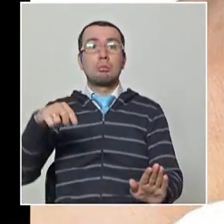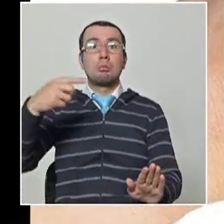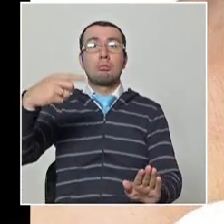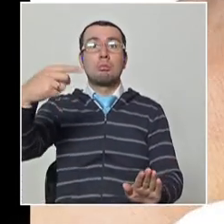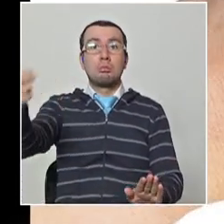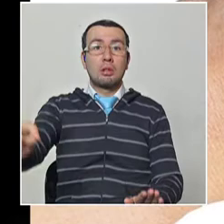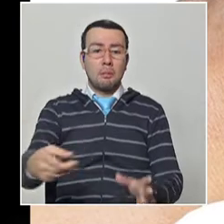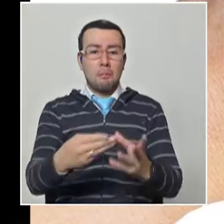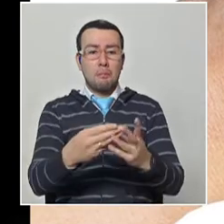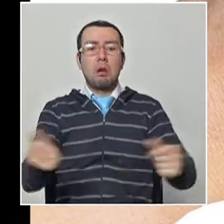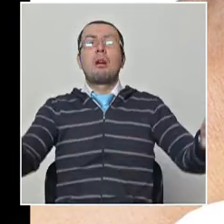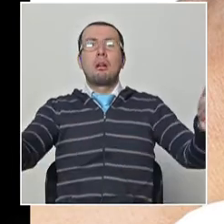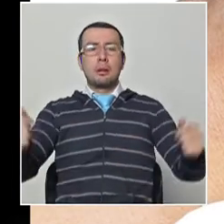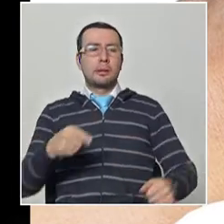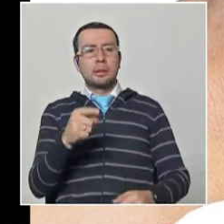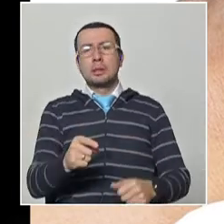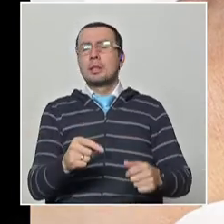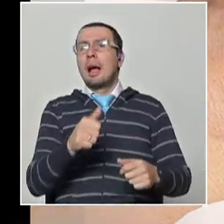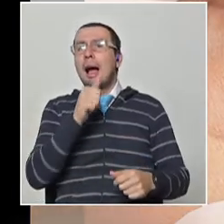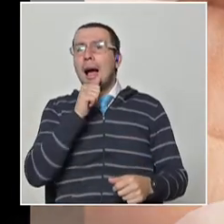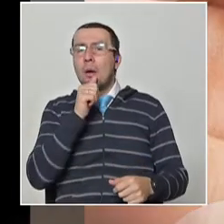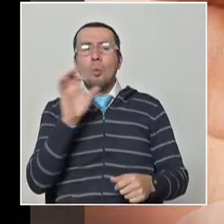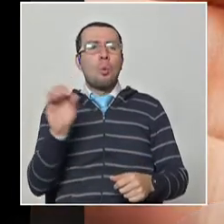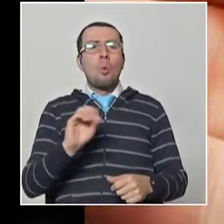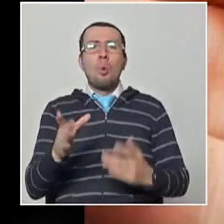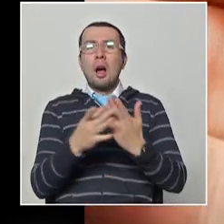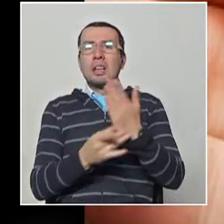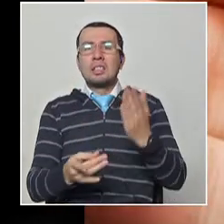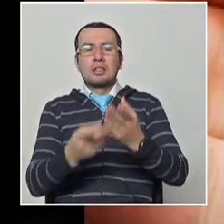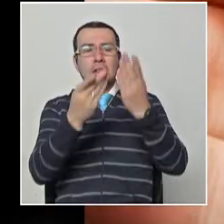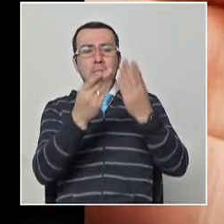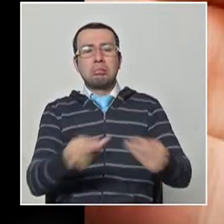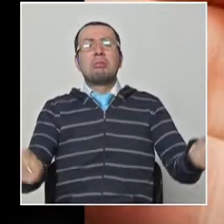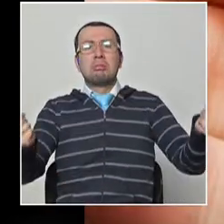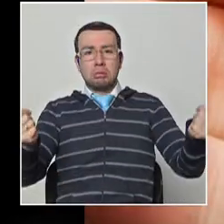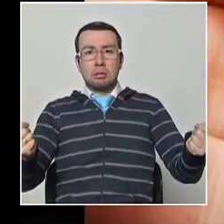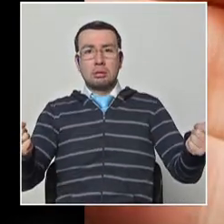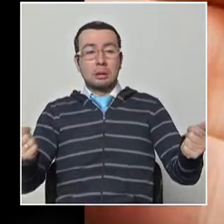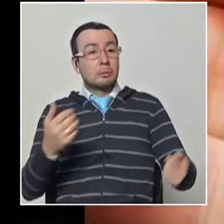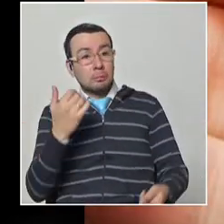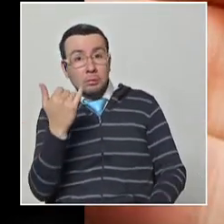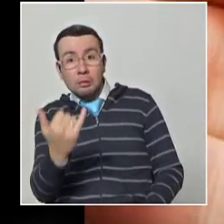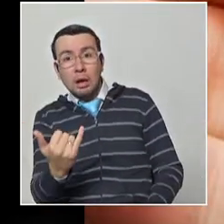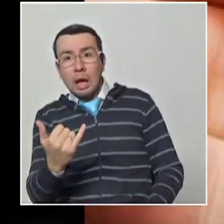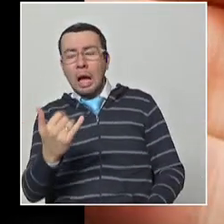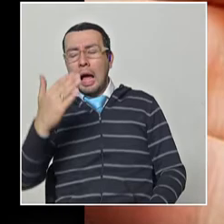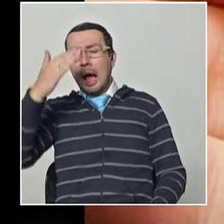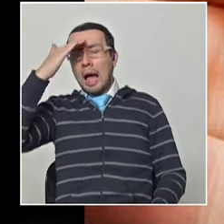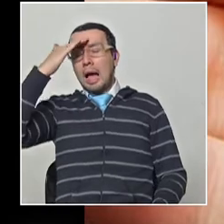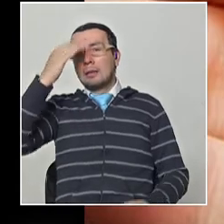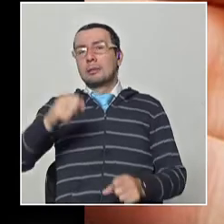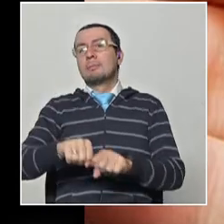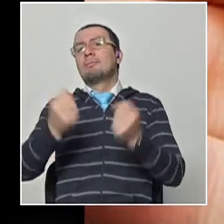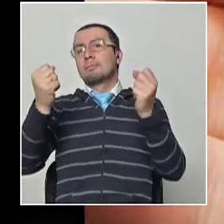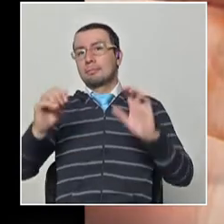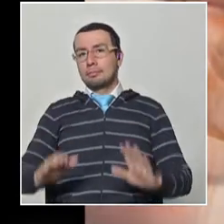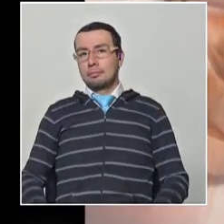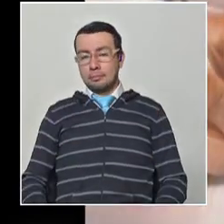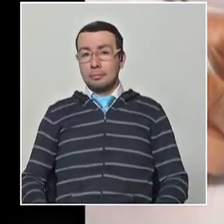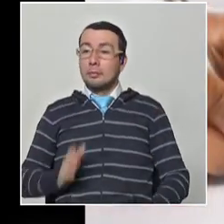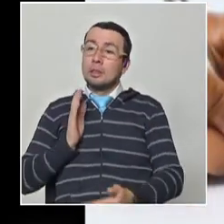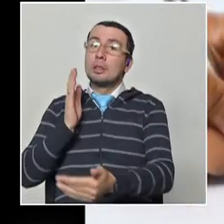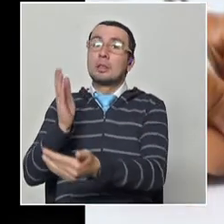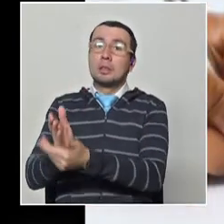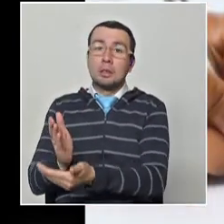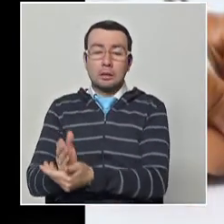carro porque era que había botado todo el agua todo el aceite y eso nos pasa a nosotros y nos llegan a la consulta con el motor quemado